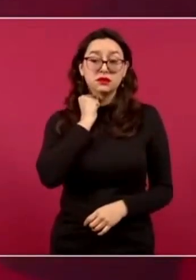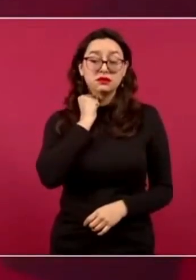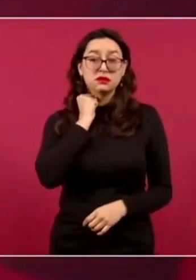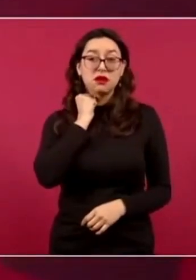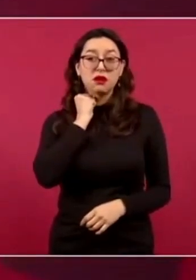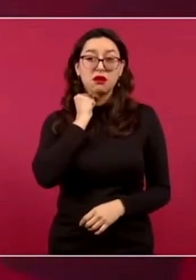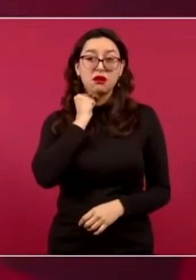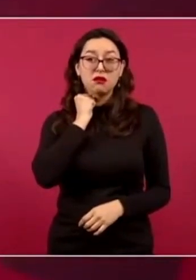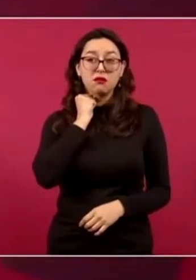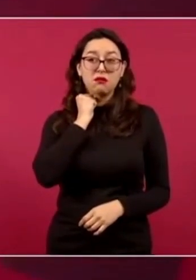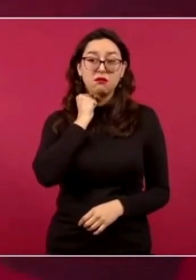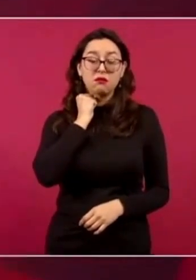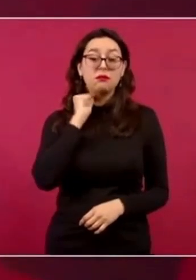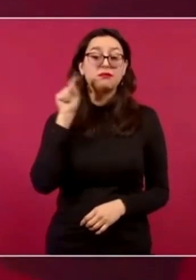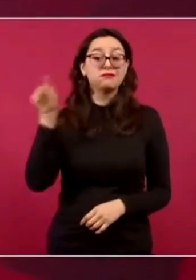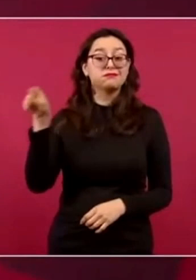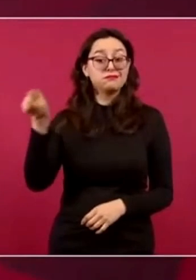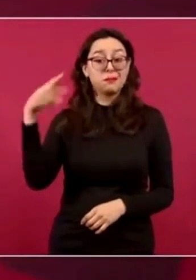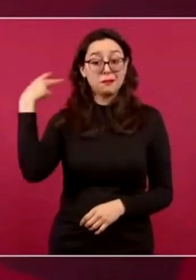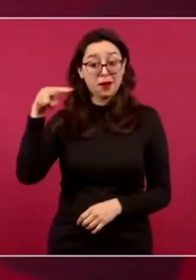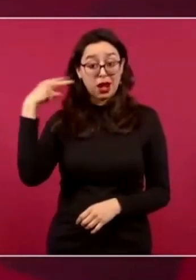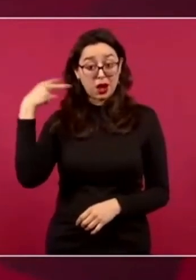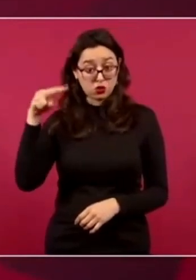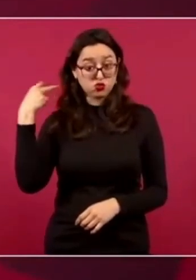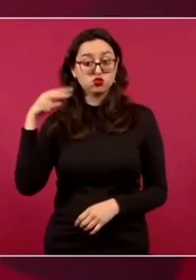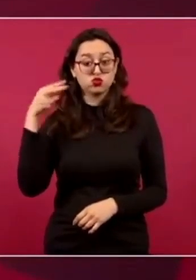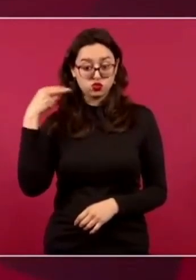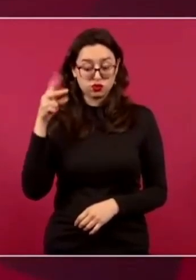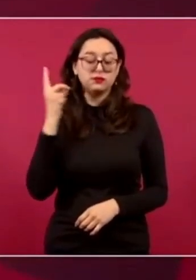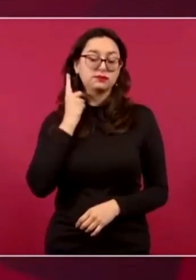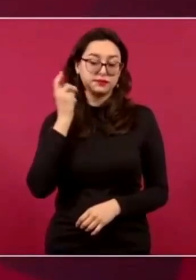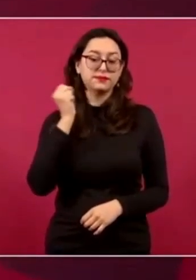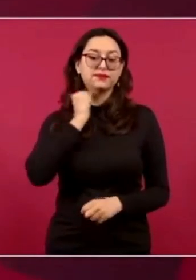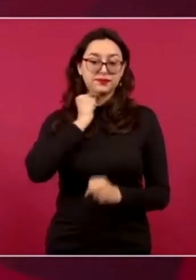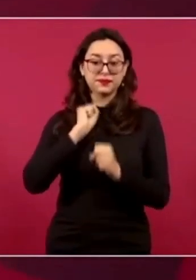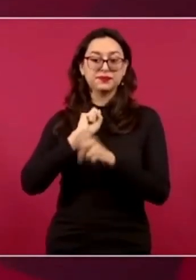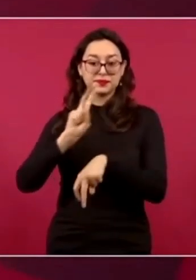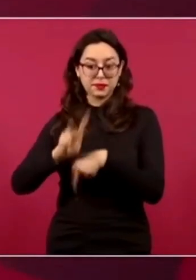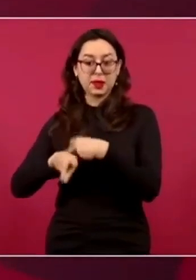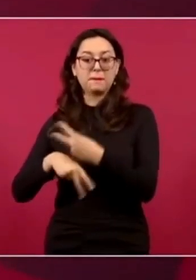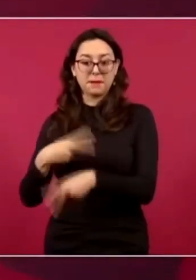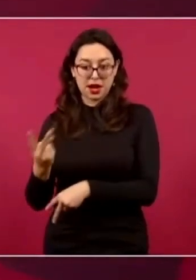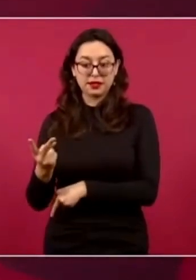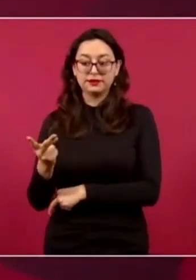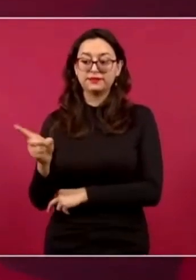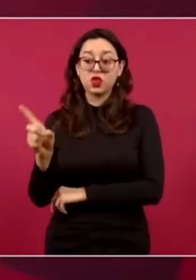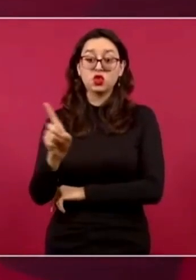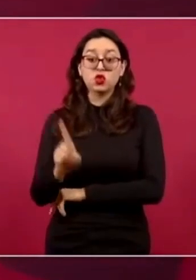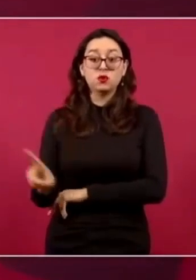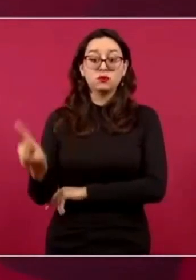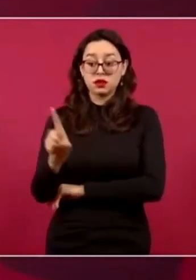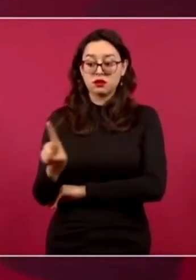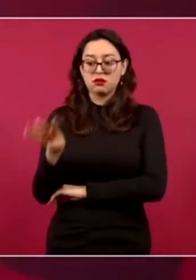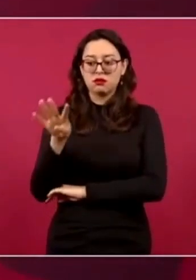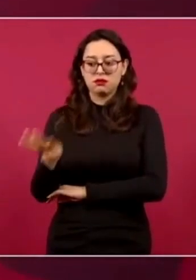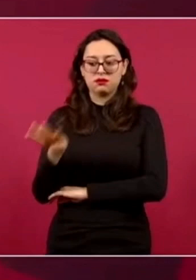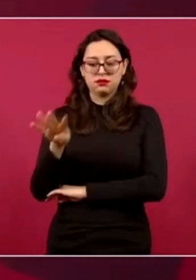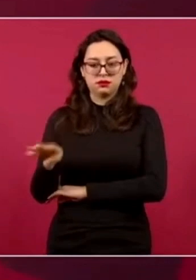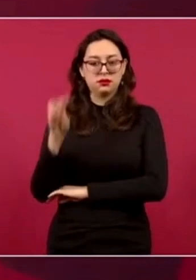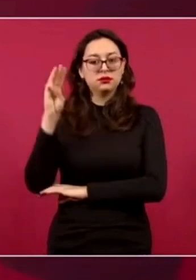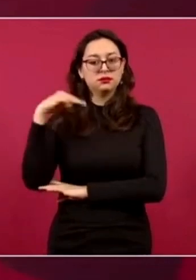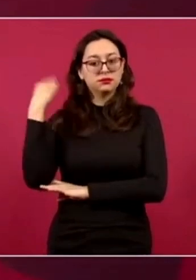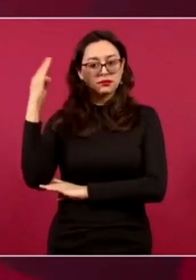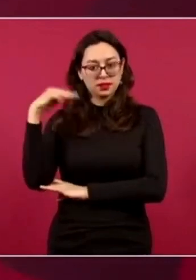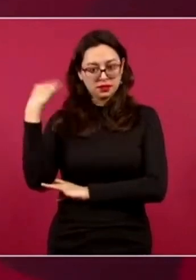legisladores de Estados Unidos el domingo 19. Vamos a